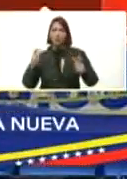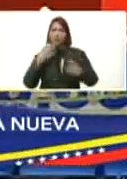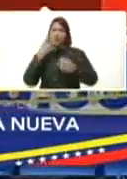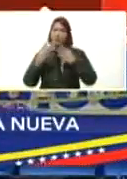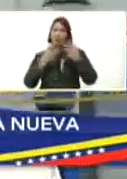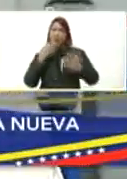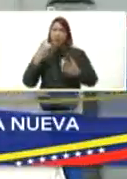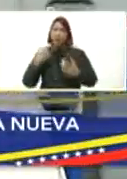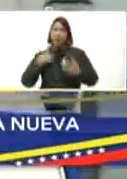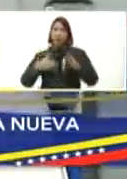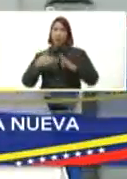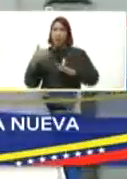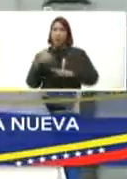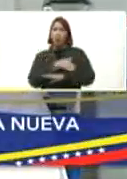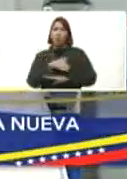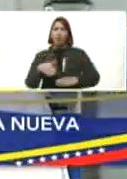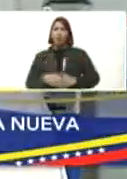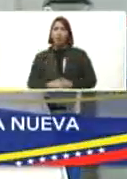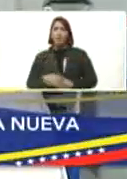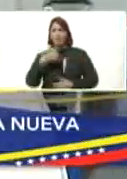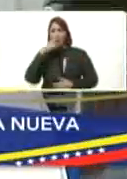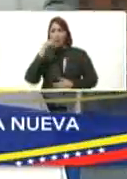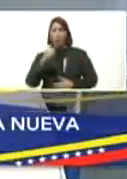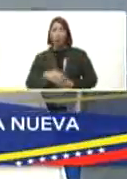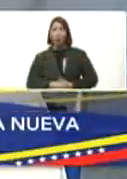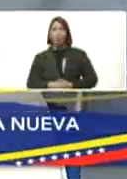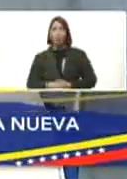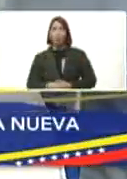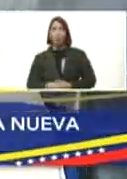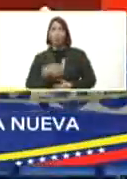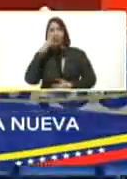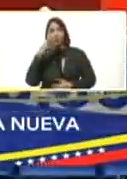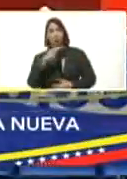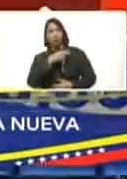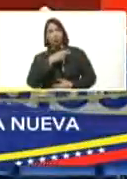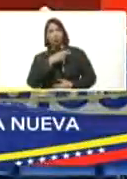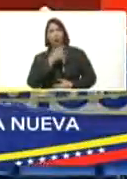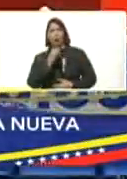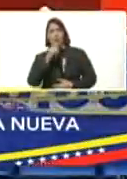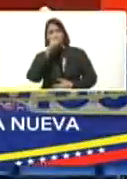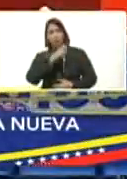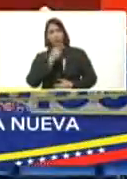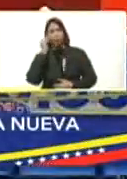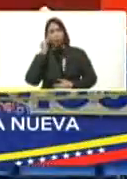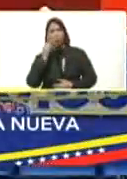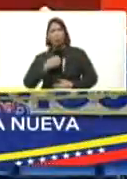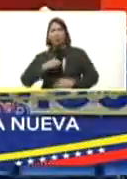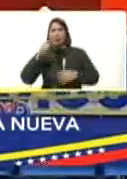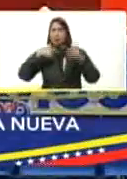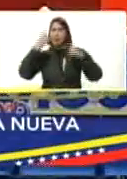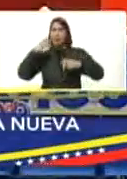yo voy por la calle y la gente me grita, ¡Maduro! Yo volteo y aparece una señora y me dice, ¡Chávez vive!